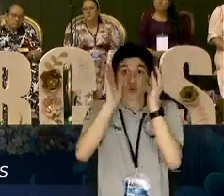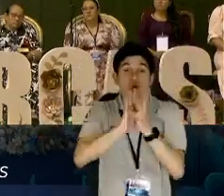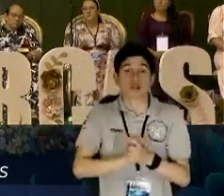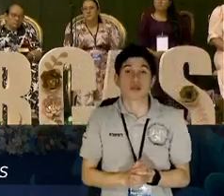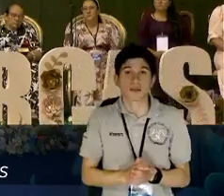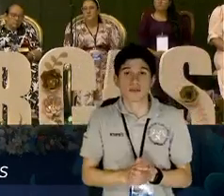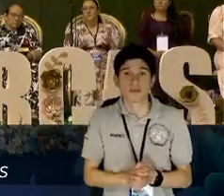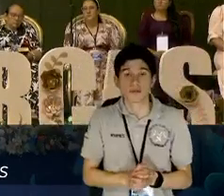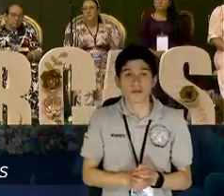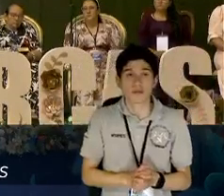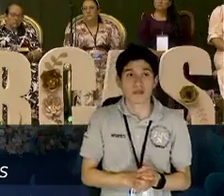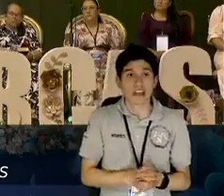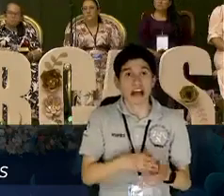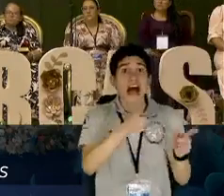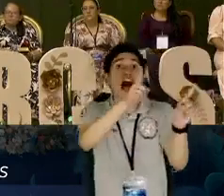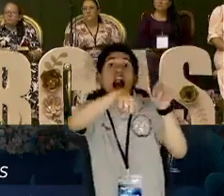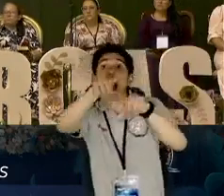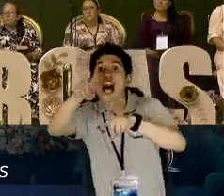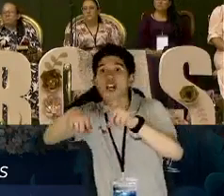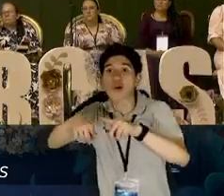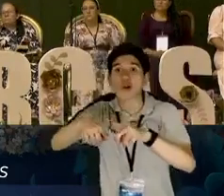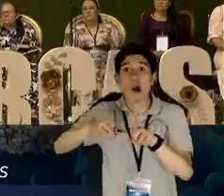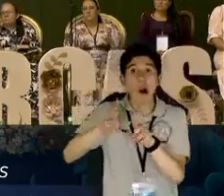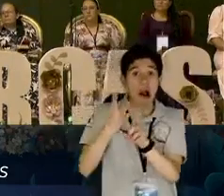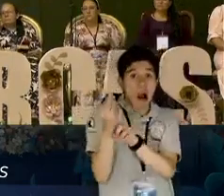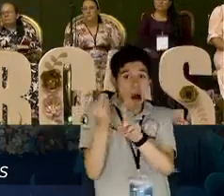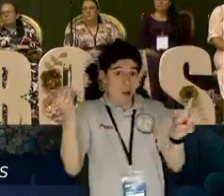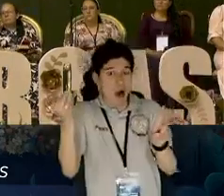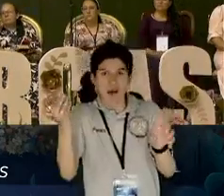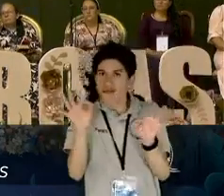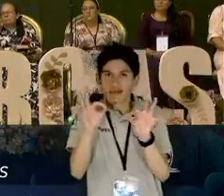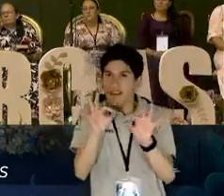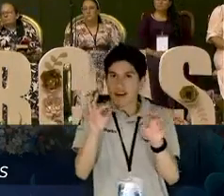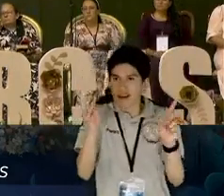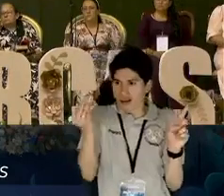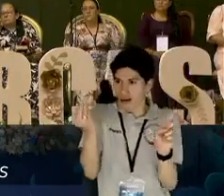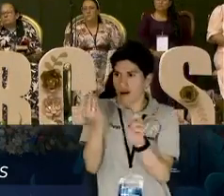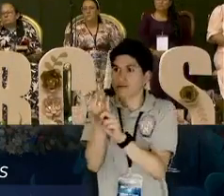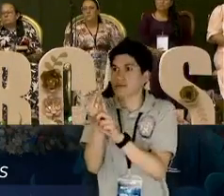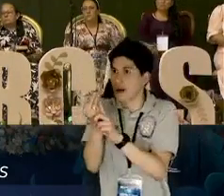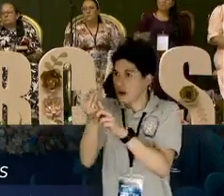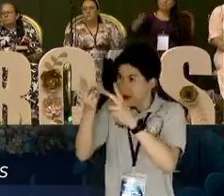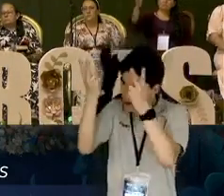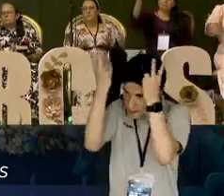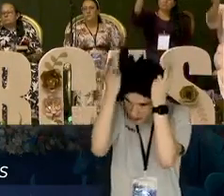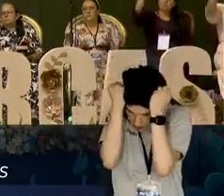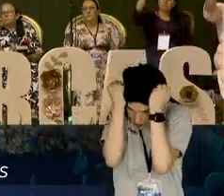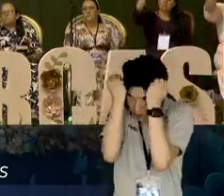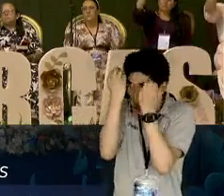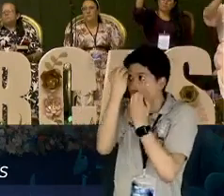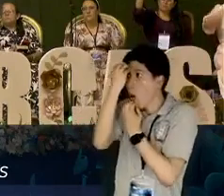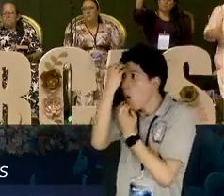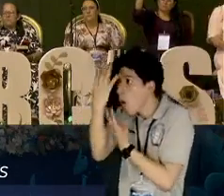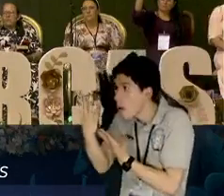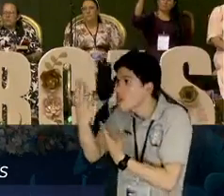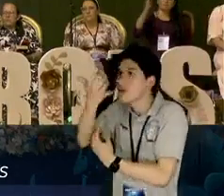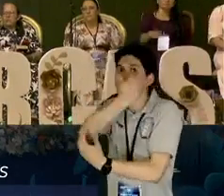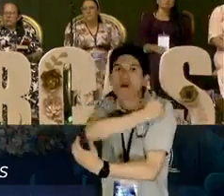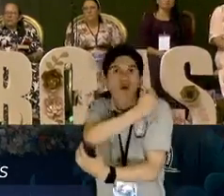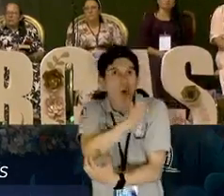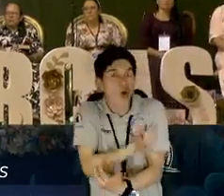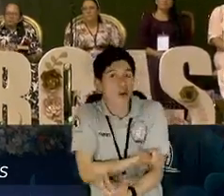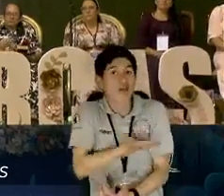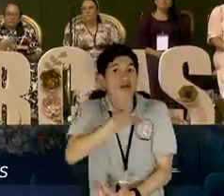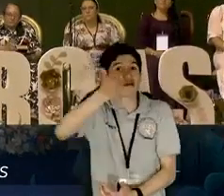Ninguno. Todos estamos sujetos. Y la iglesia está sujeta a la autoridad de Cristo Jesús.